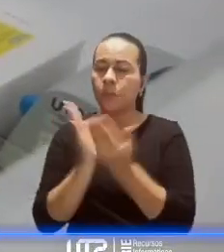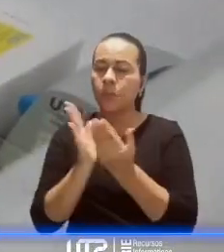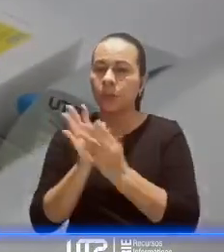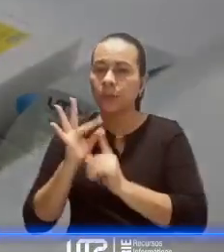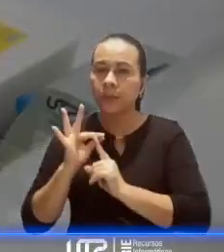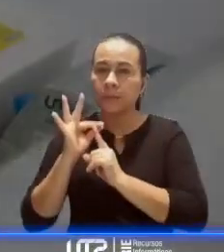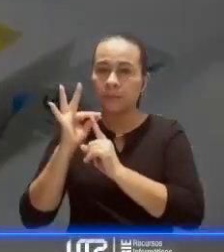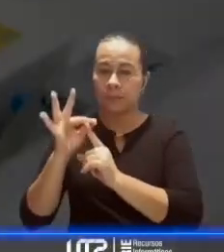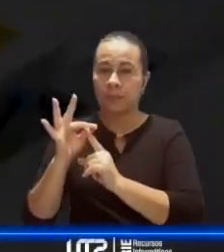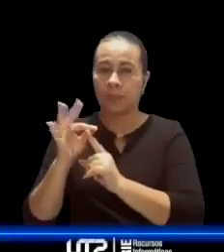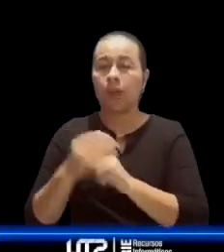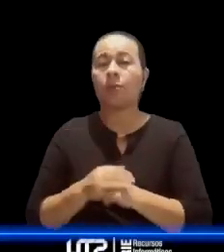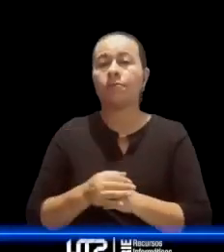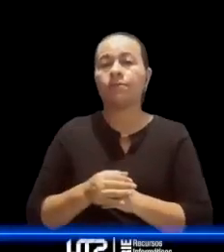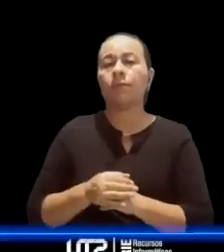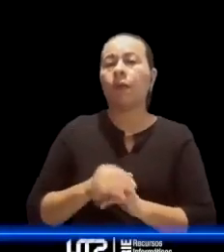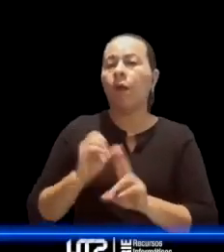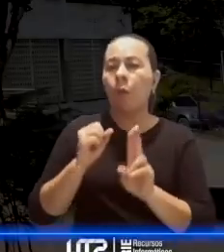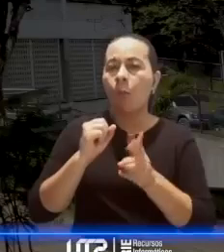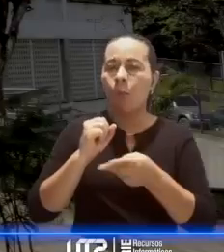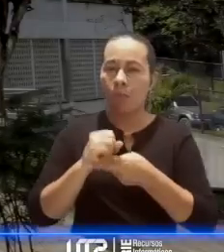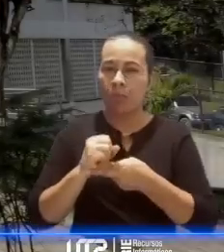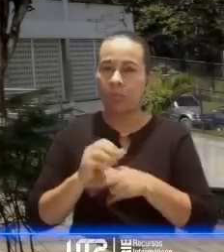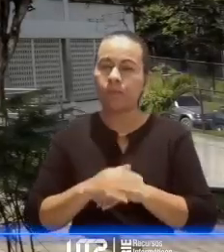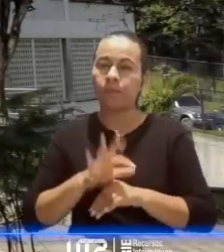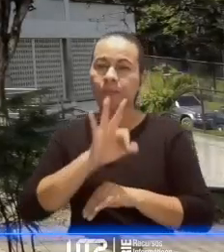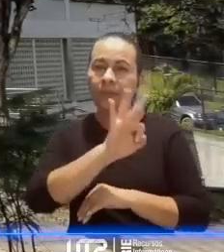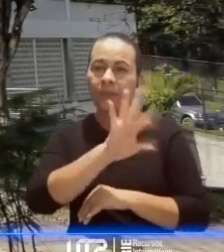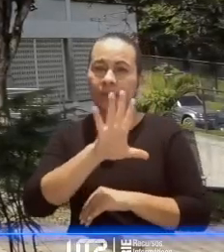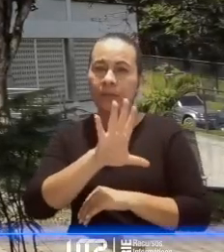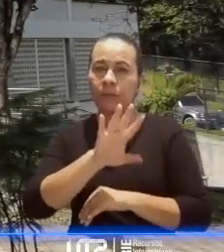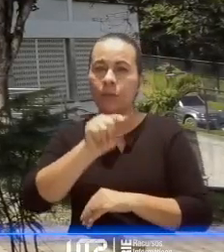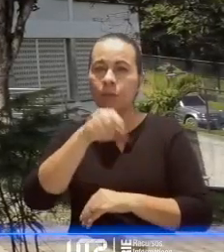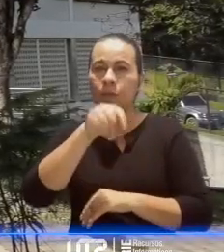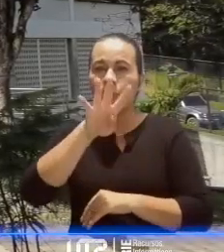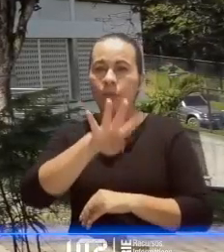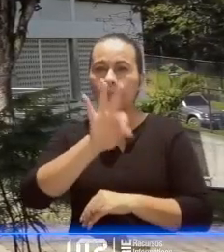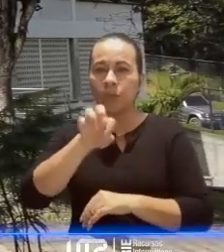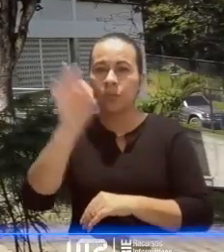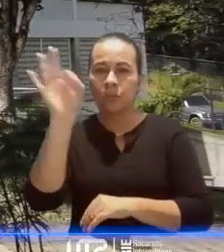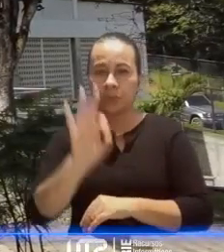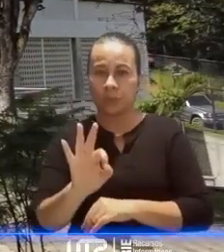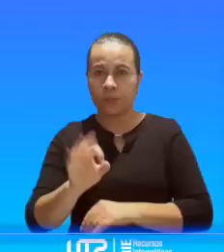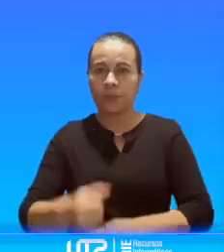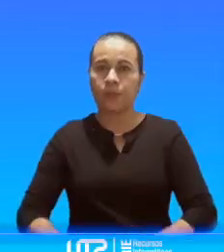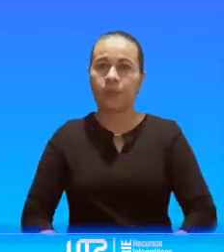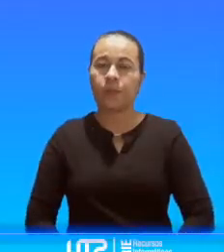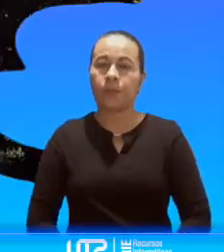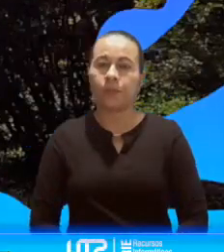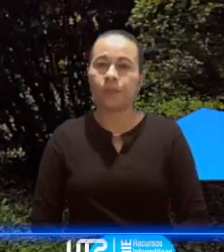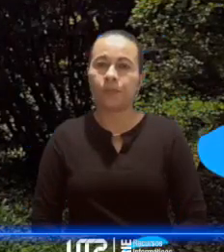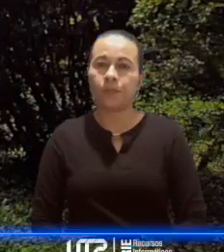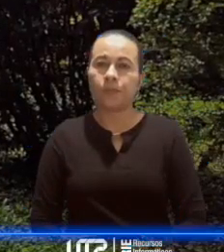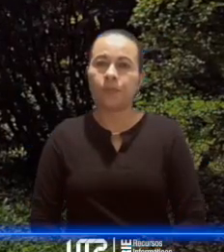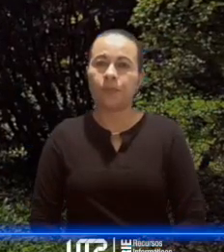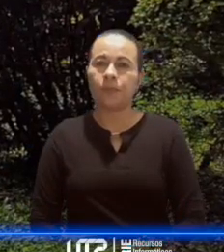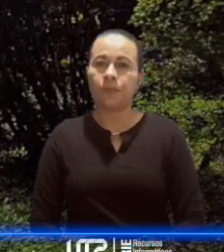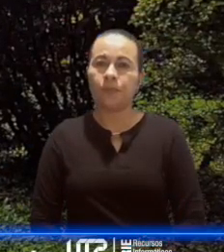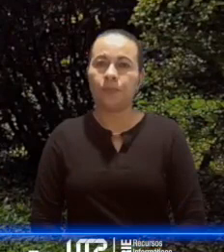investigación, extensión, fondos de facultad e institucionales con un 35,48%.